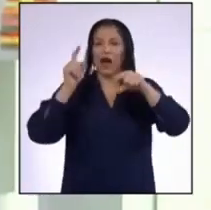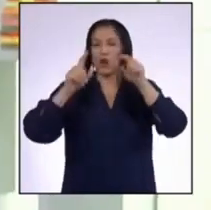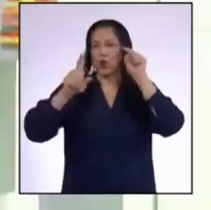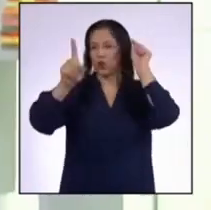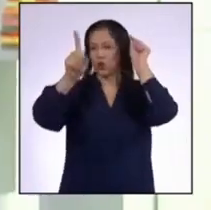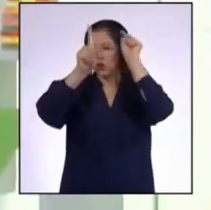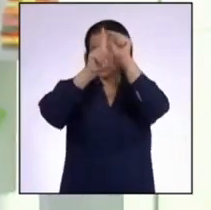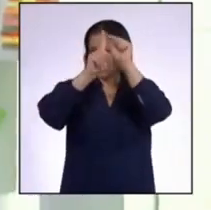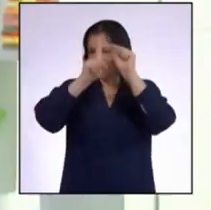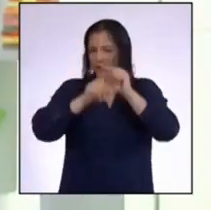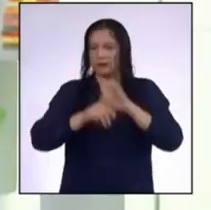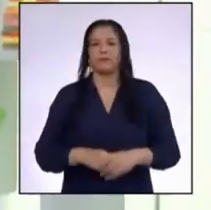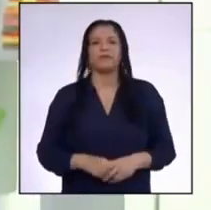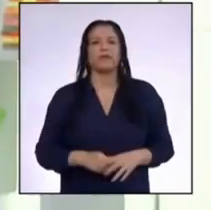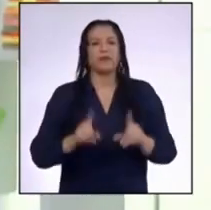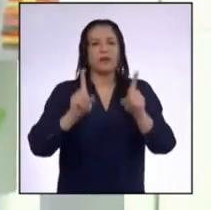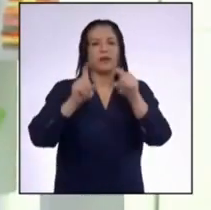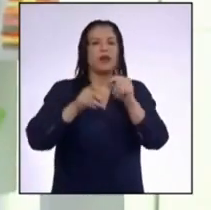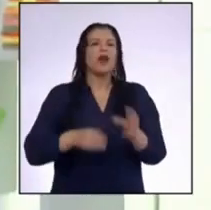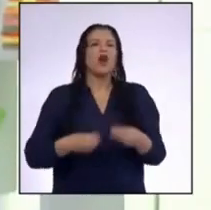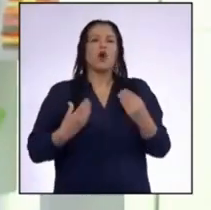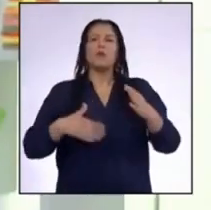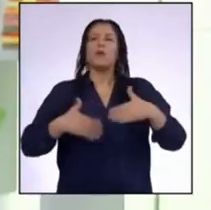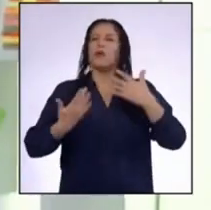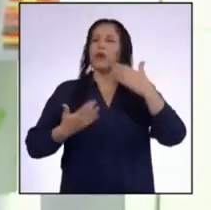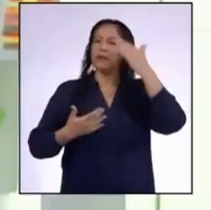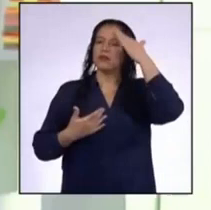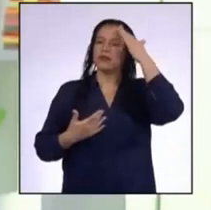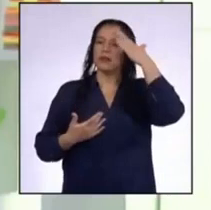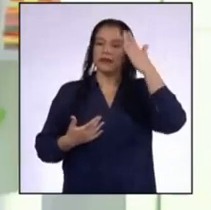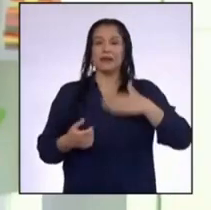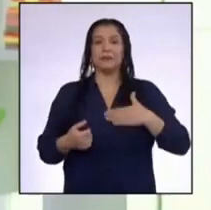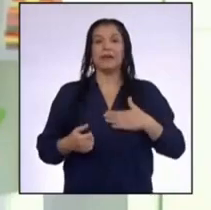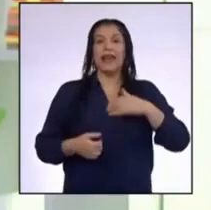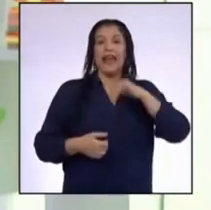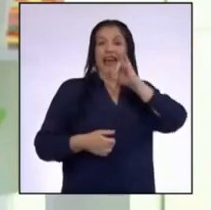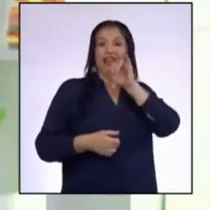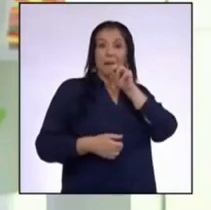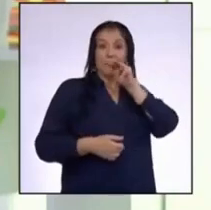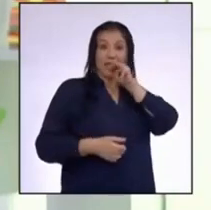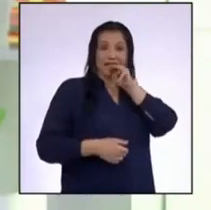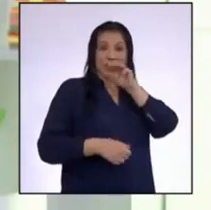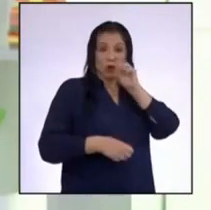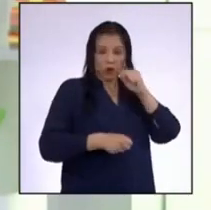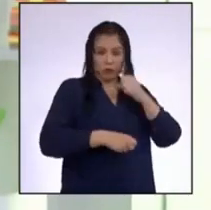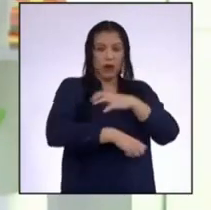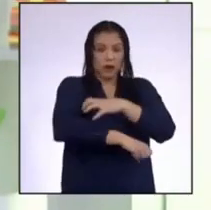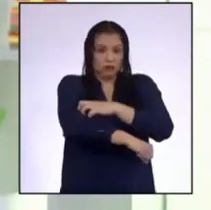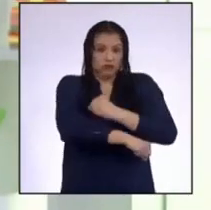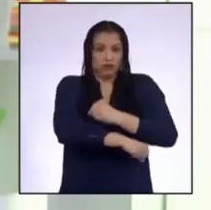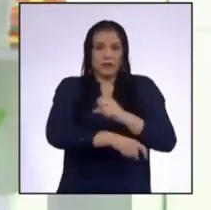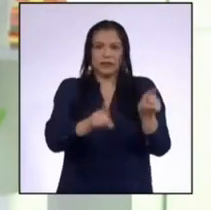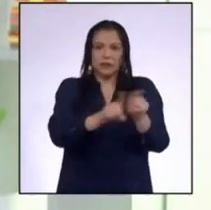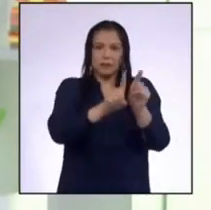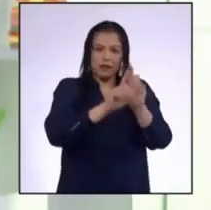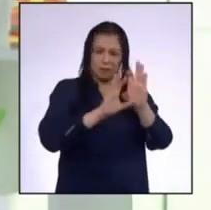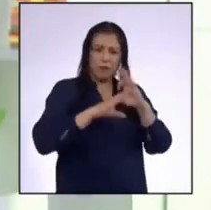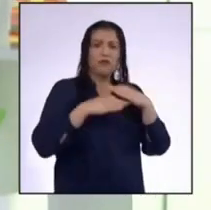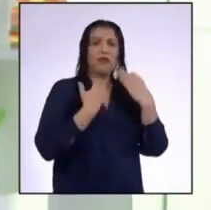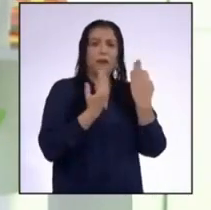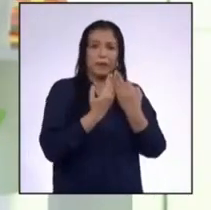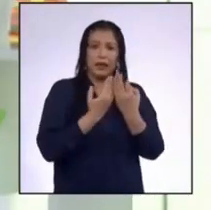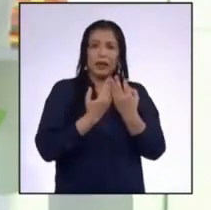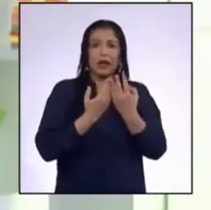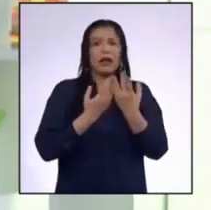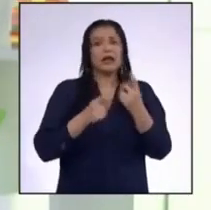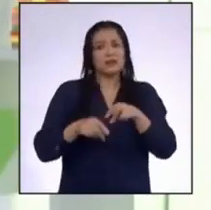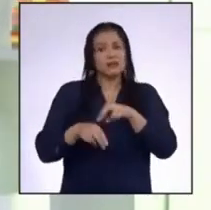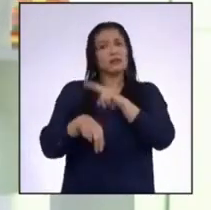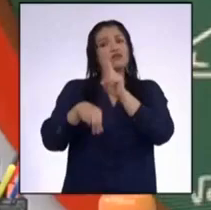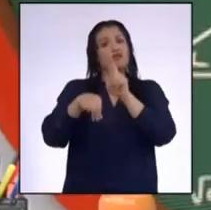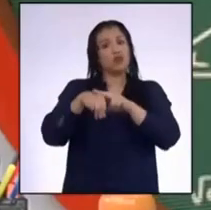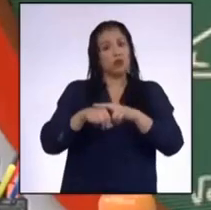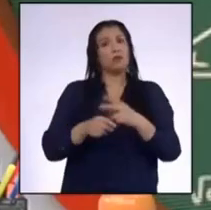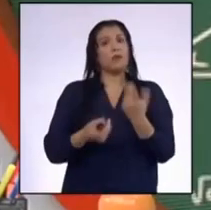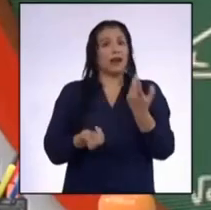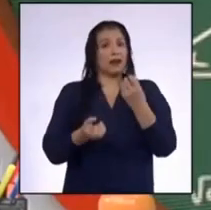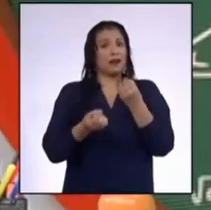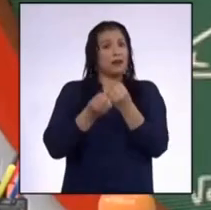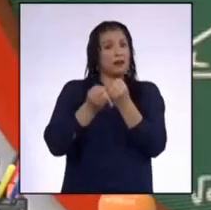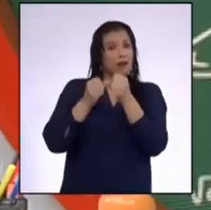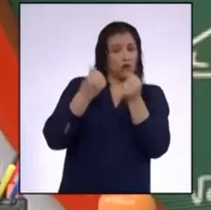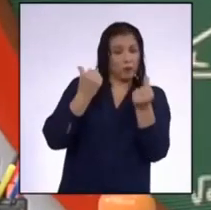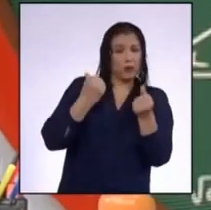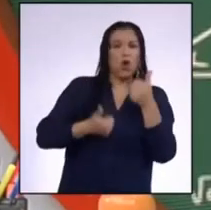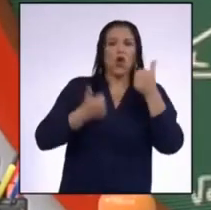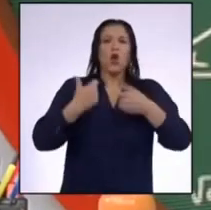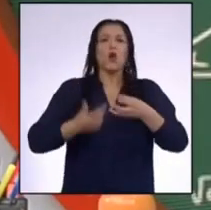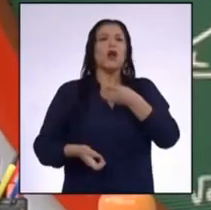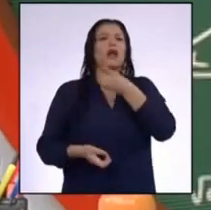retos. ¿Cómo podríamos saber si nuestro índice de masa corporal y el de nuestros familiares están dentro del rango normal? ¿Qué